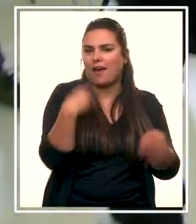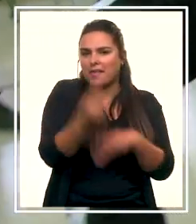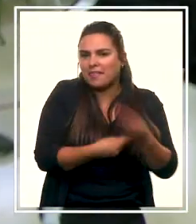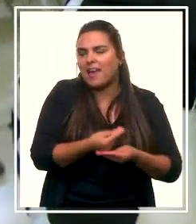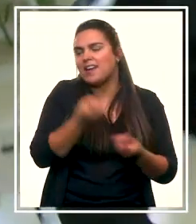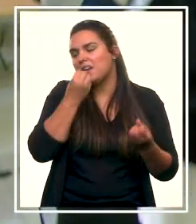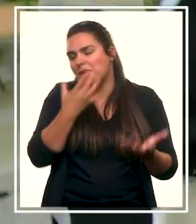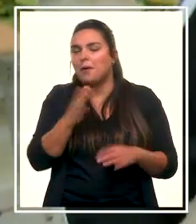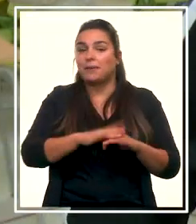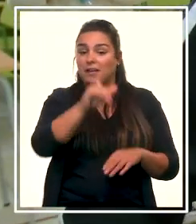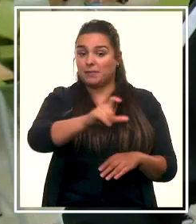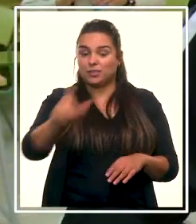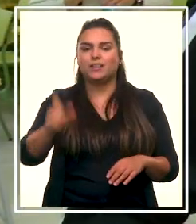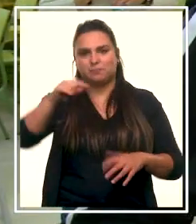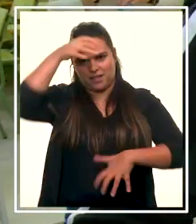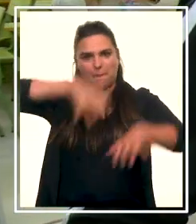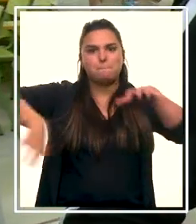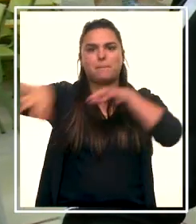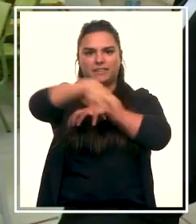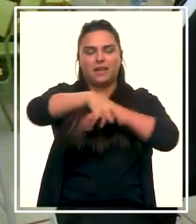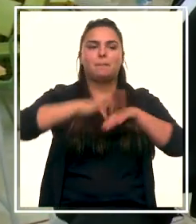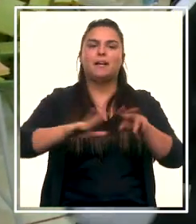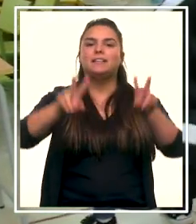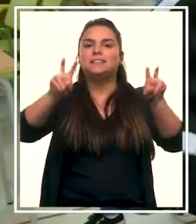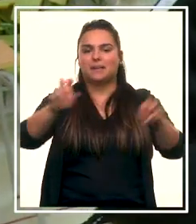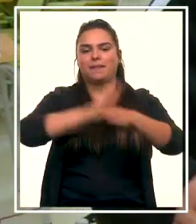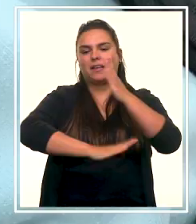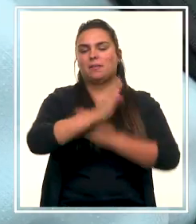bueno, las personas tengan empatía sobre estas